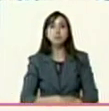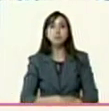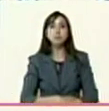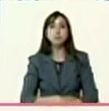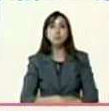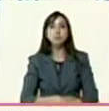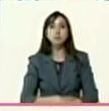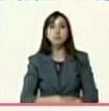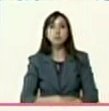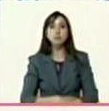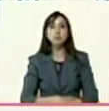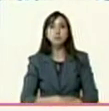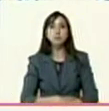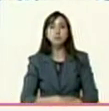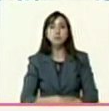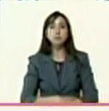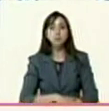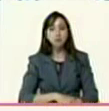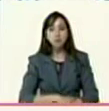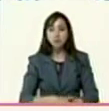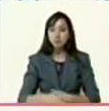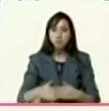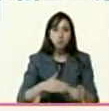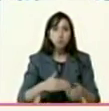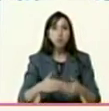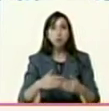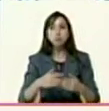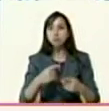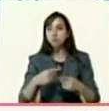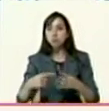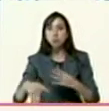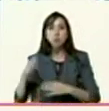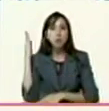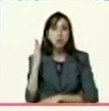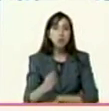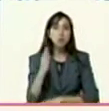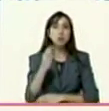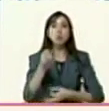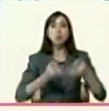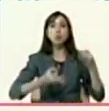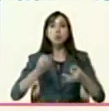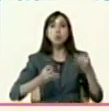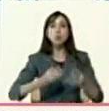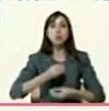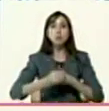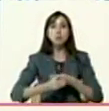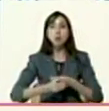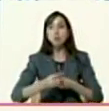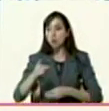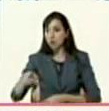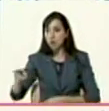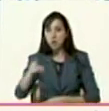sin perjuicio de las demás sanciones que correspondan, o sea, las judiciales, quedarán